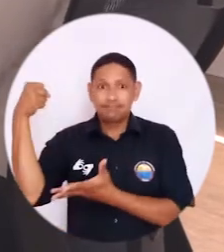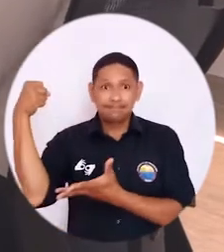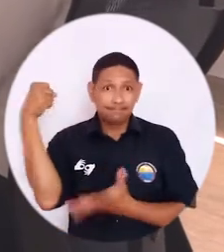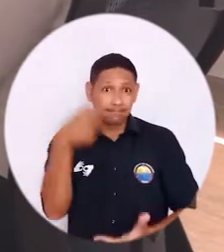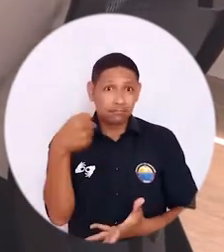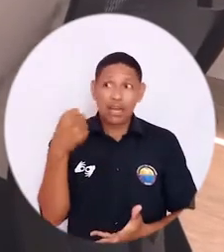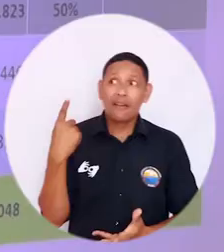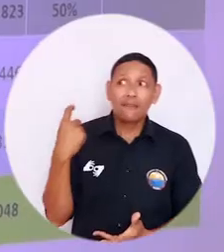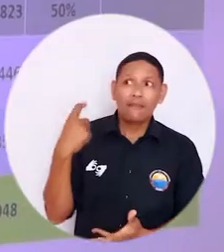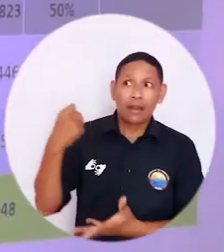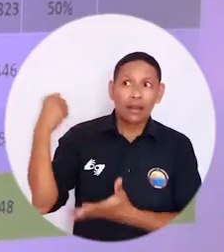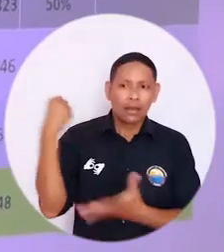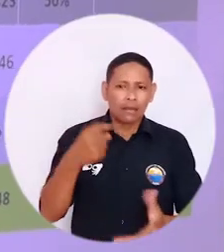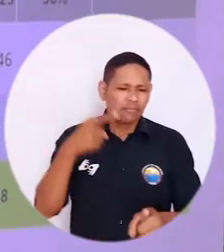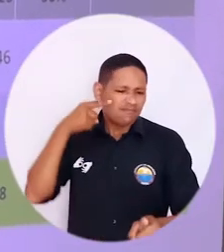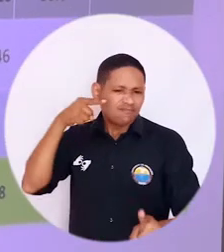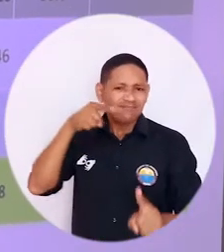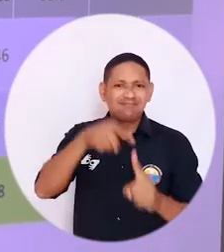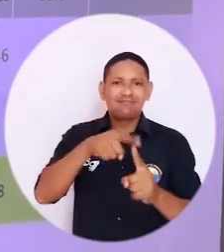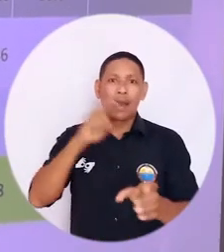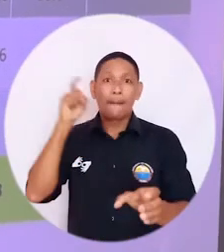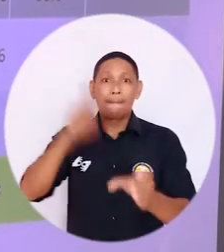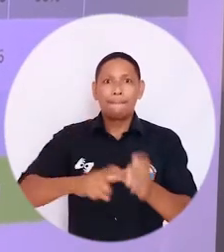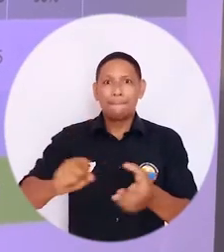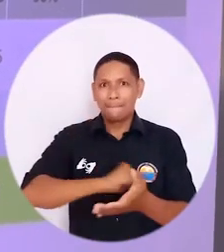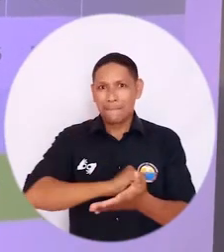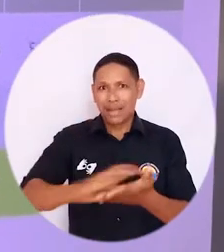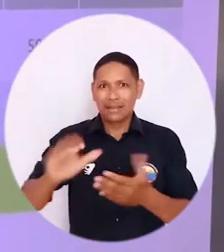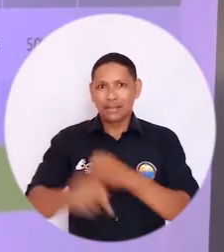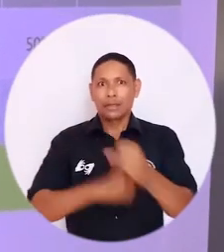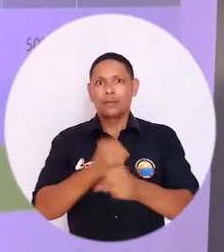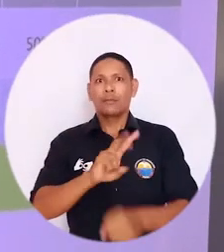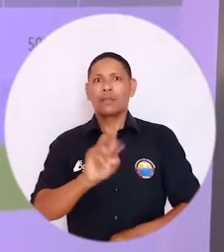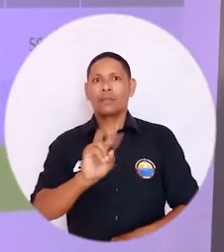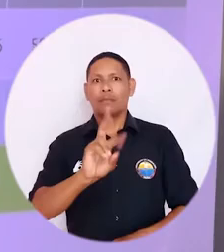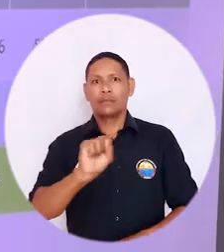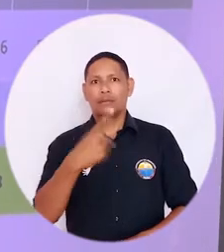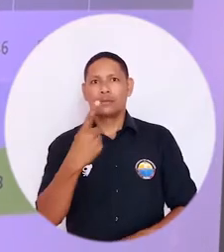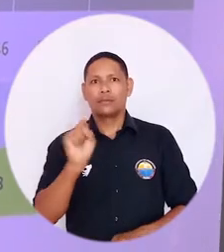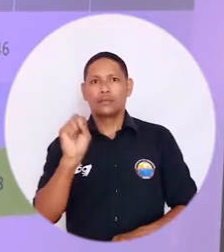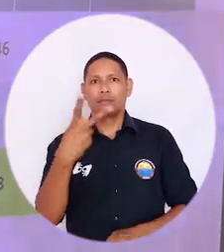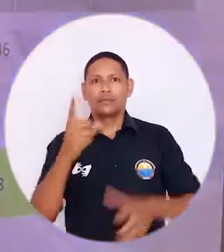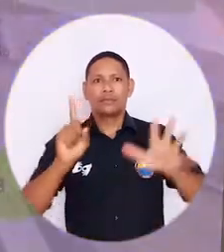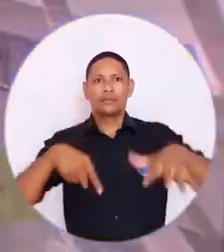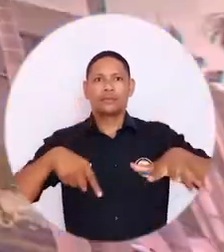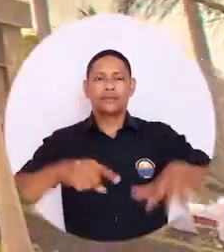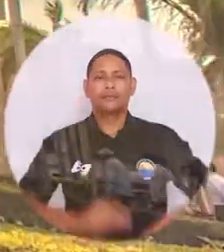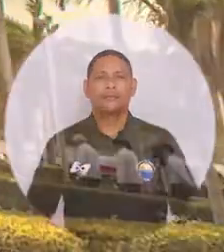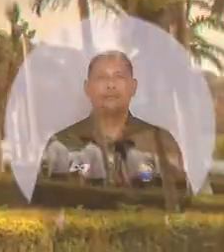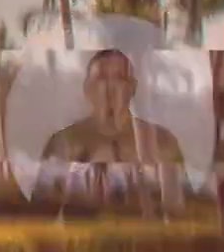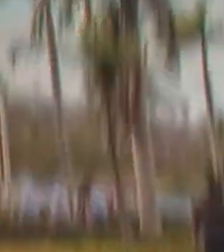gestionar los recursos faltantes en aras de lograr la matrícula cero del primer semestre de 2021.